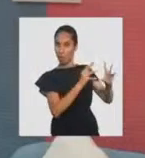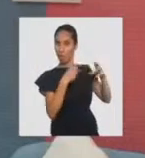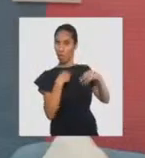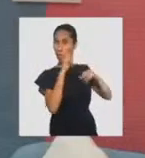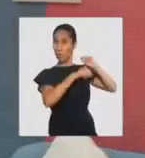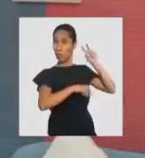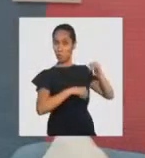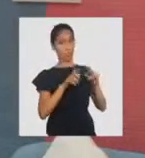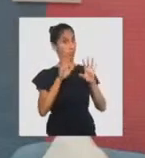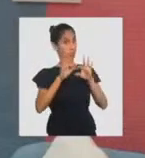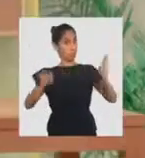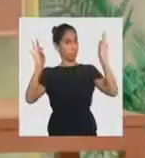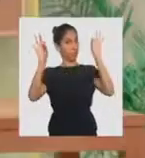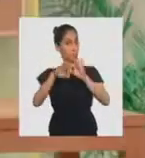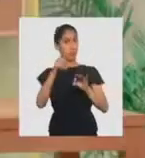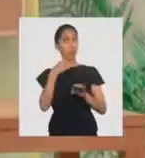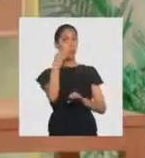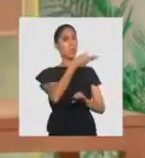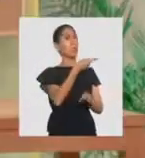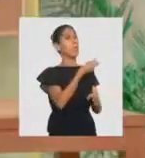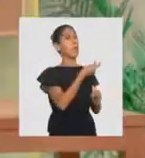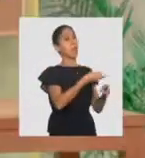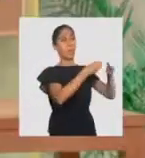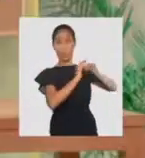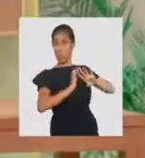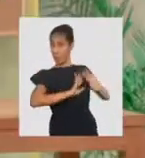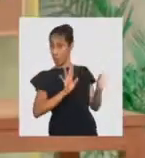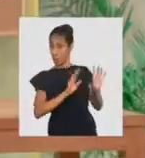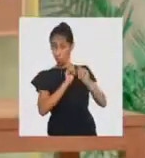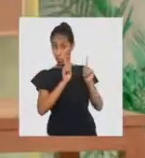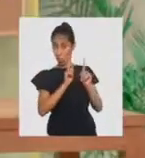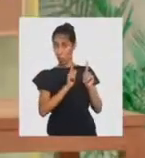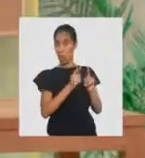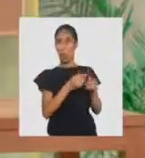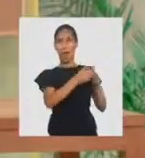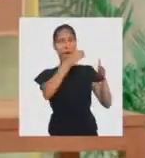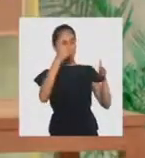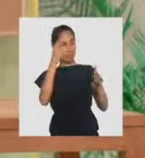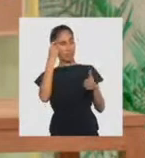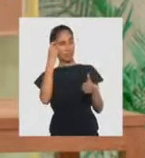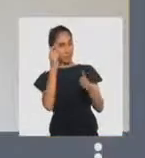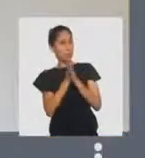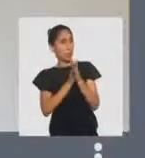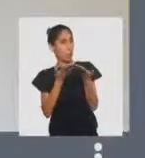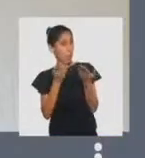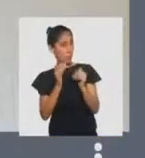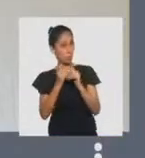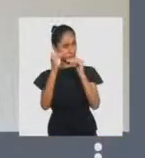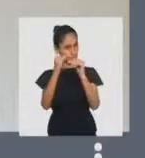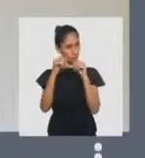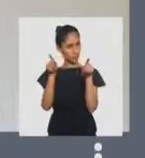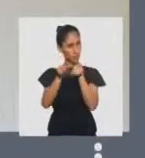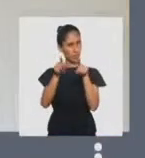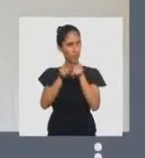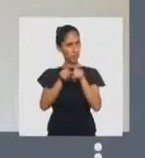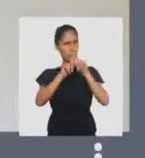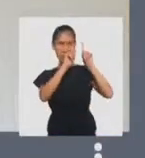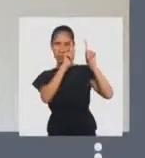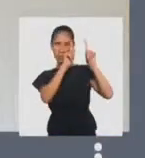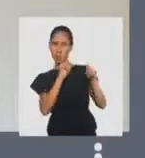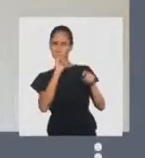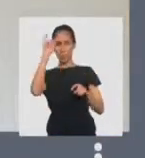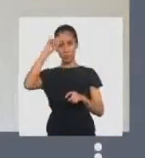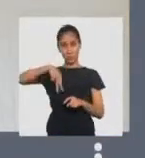Un préstamo no es cualquier cosa. Es una transacción que se debe hacer con mucha responsabilidad. También nos preguntamos sobre el